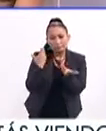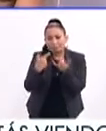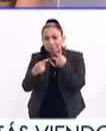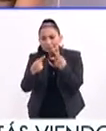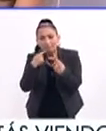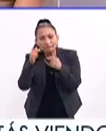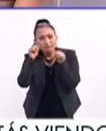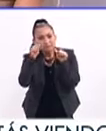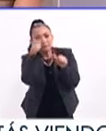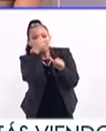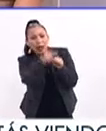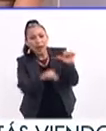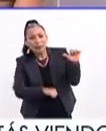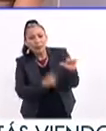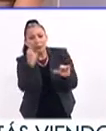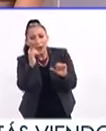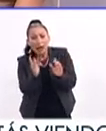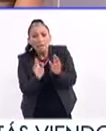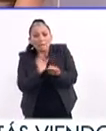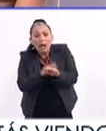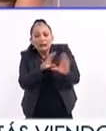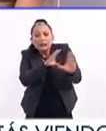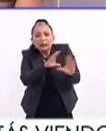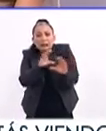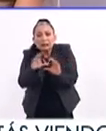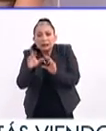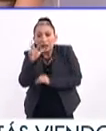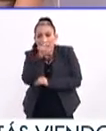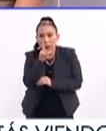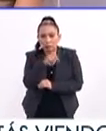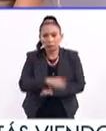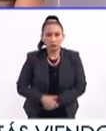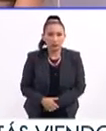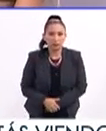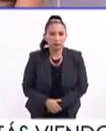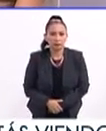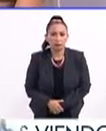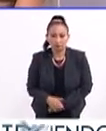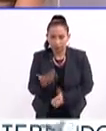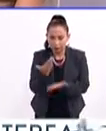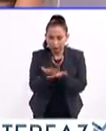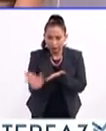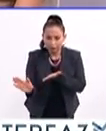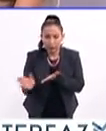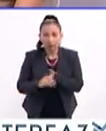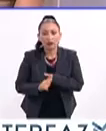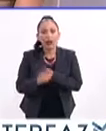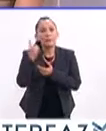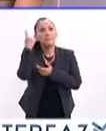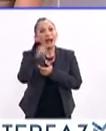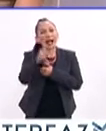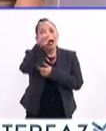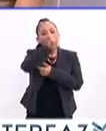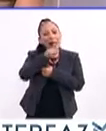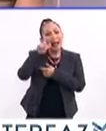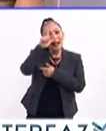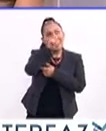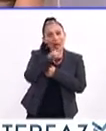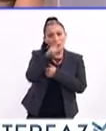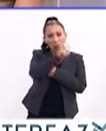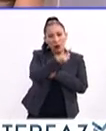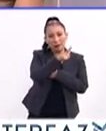se centran en acciones de revitalizar las lenguas. Claro. Por otro lado, para las lenguas que